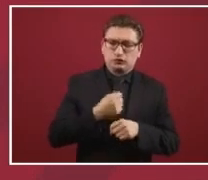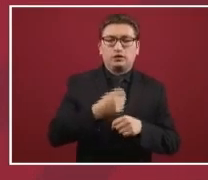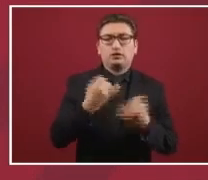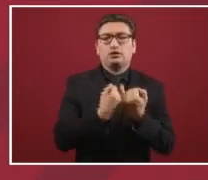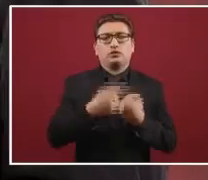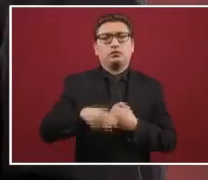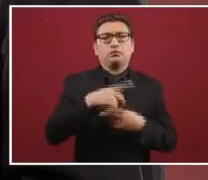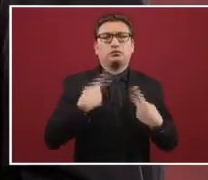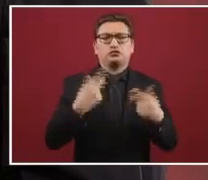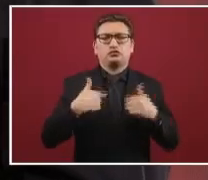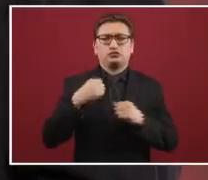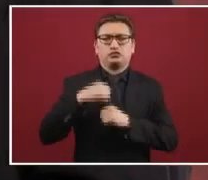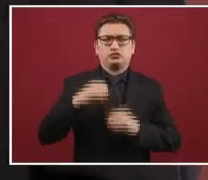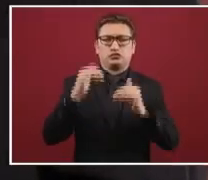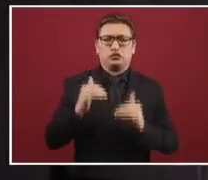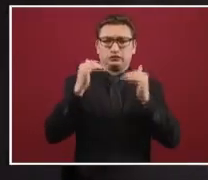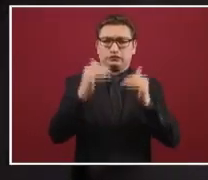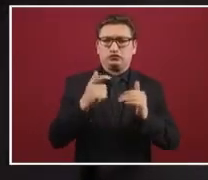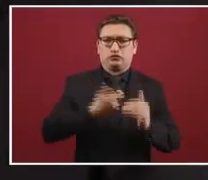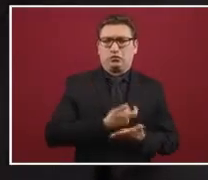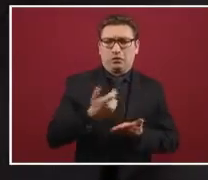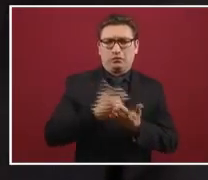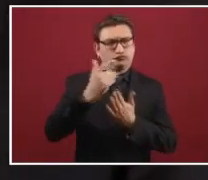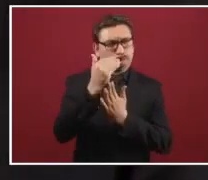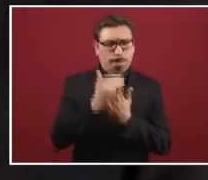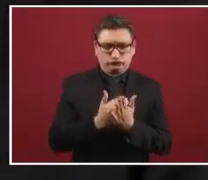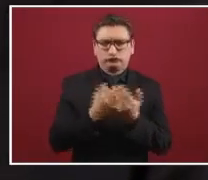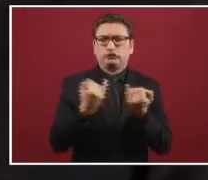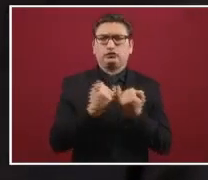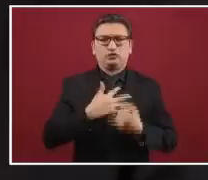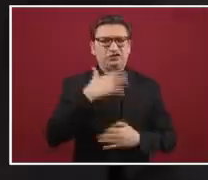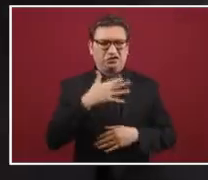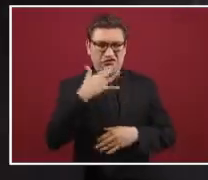la corrupción sea delito grave,